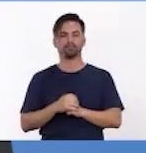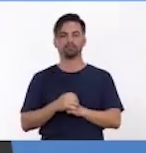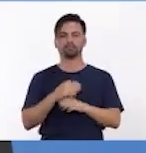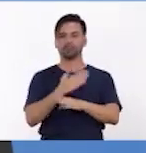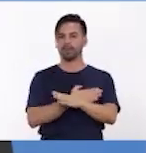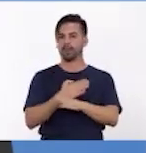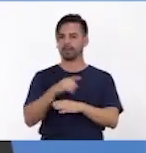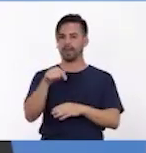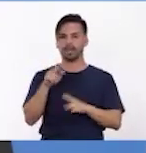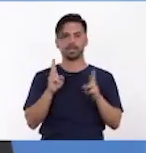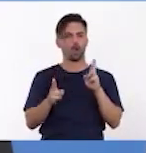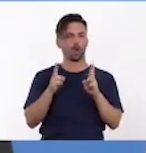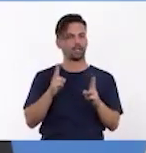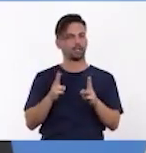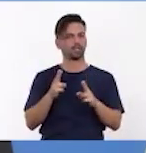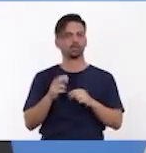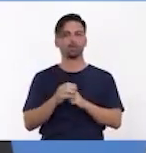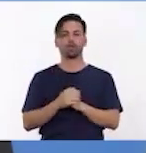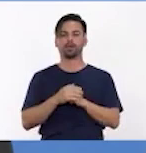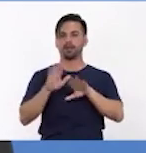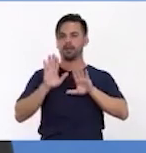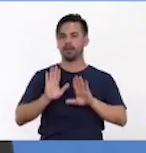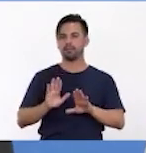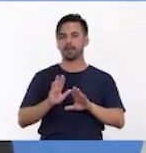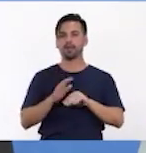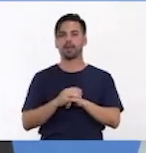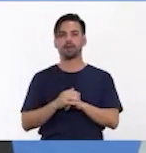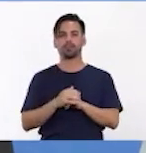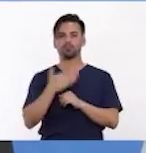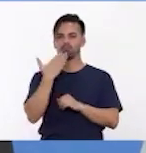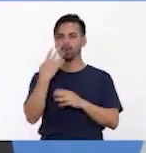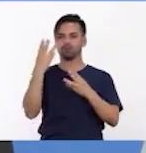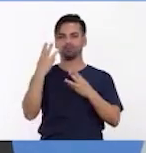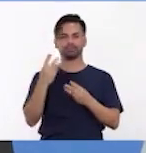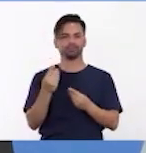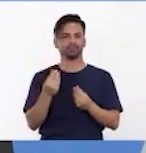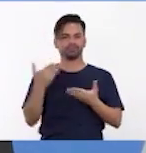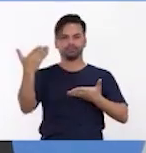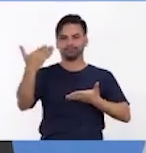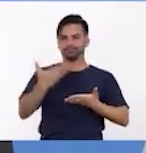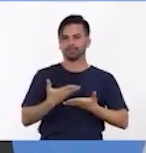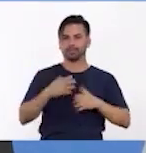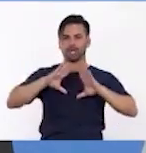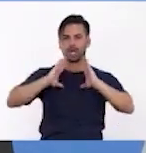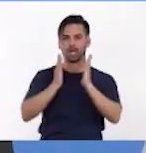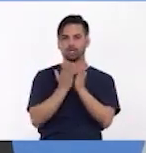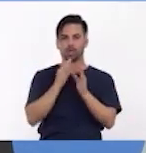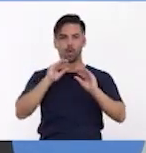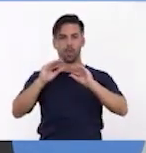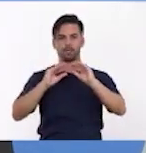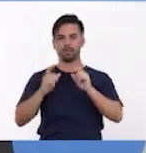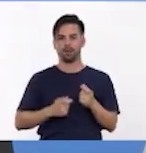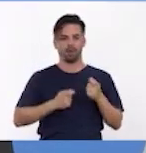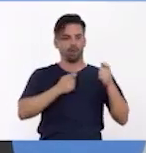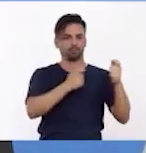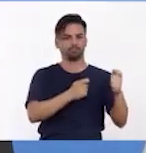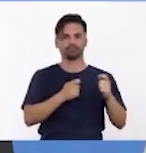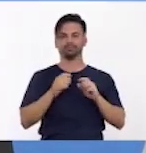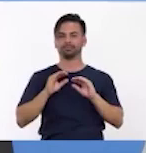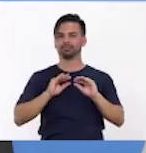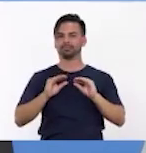Hasta ahí nuestras orientaciones y esperamos tener resultados positivos, que ustedes lleguen a sus escuelas y